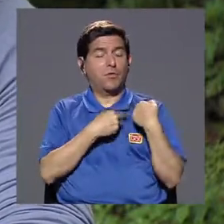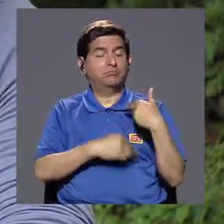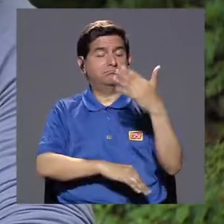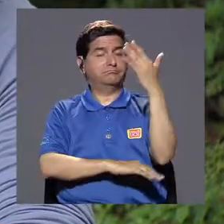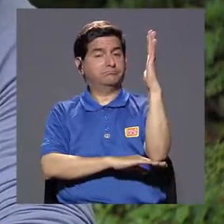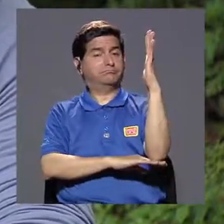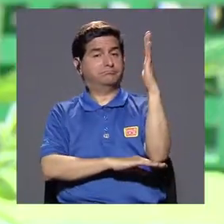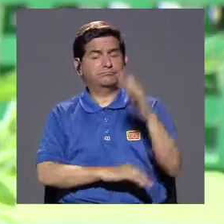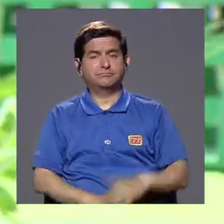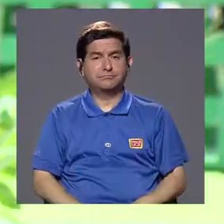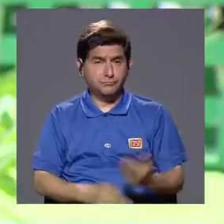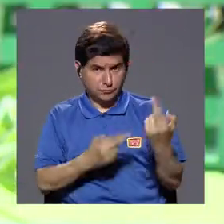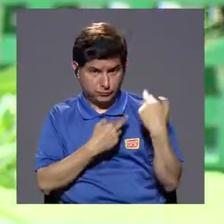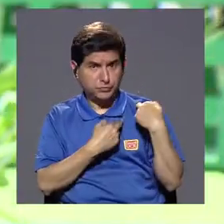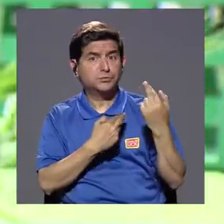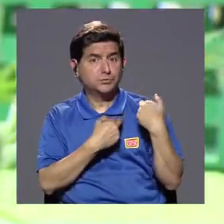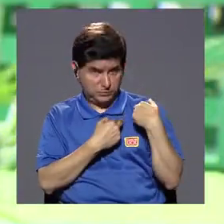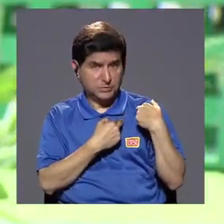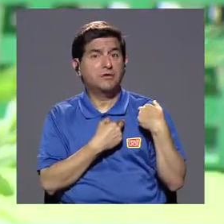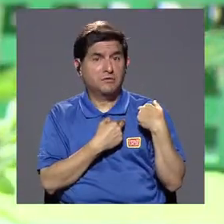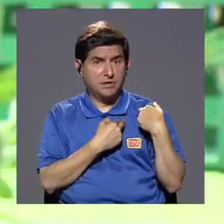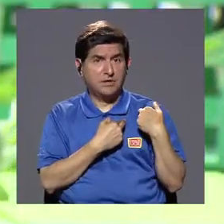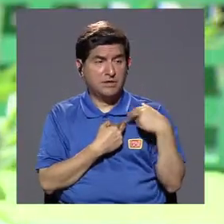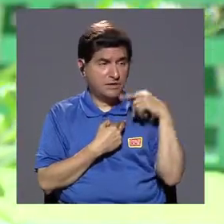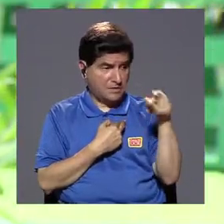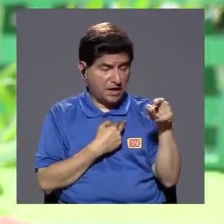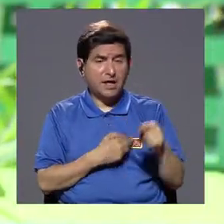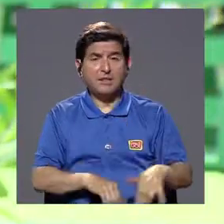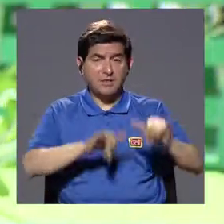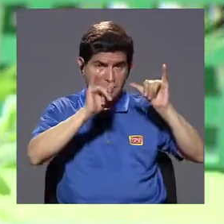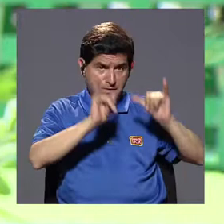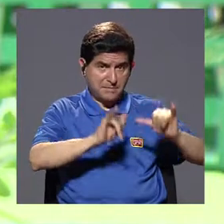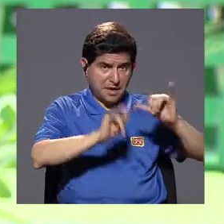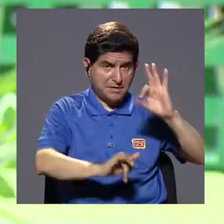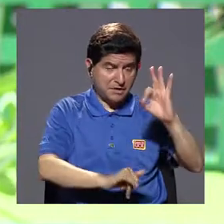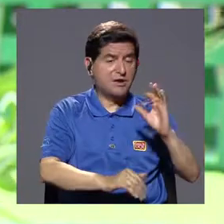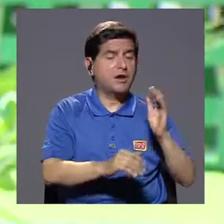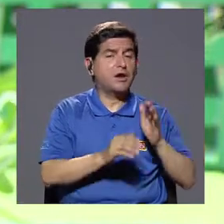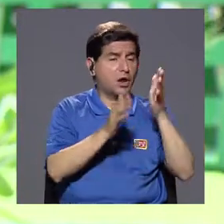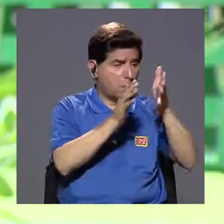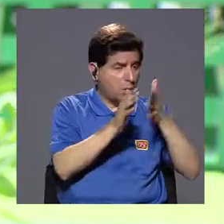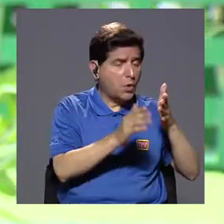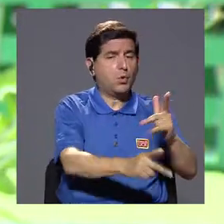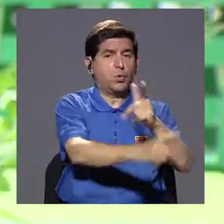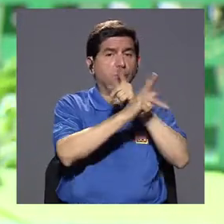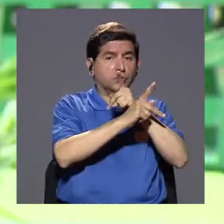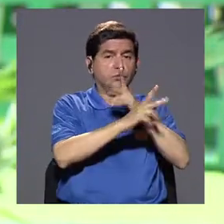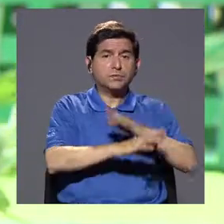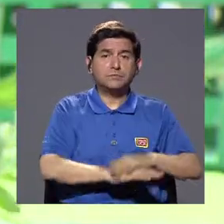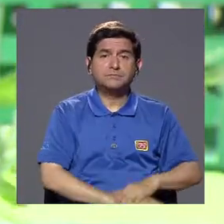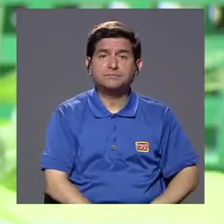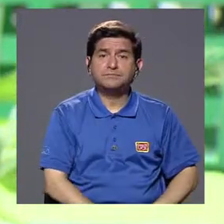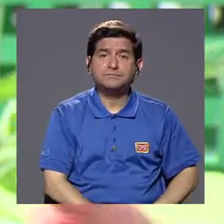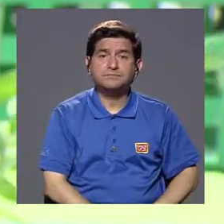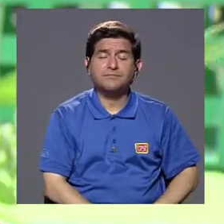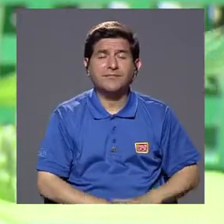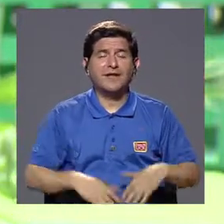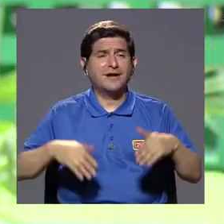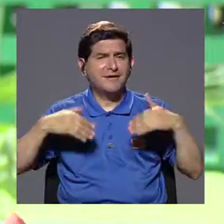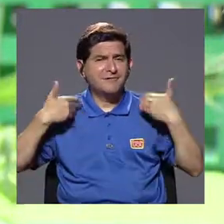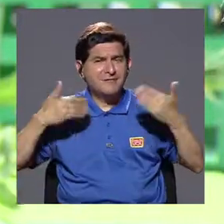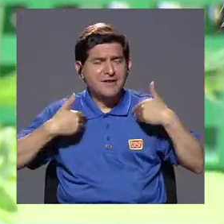alimentarlo mantener de cuidarlo y protegerlo entonces la felicidad es una construcción y eso